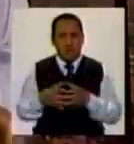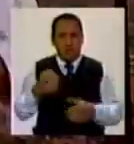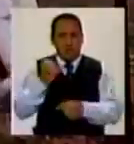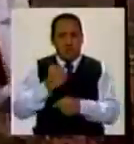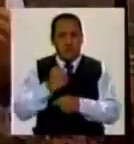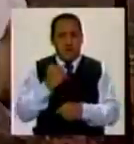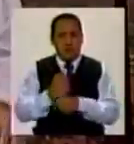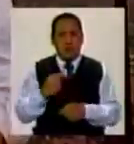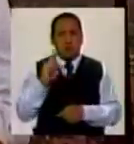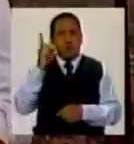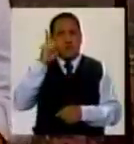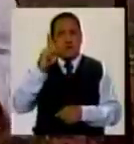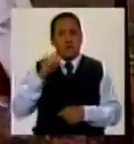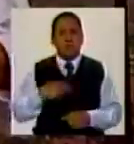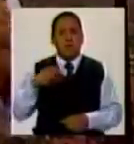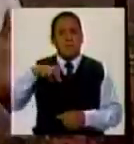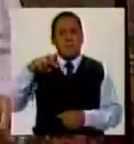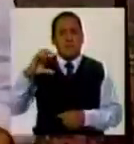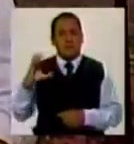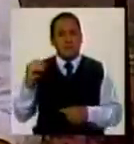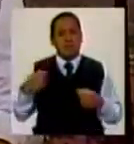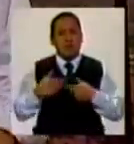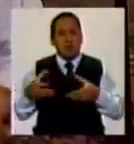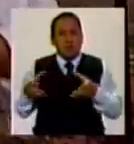PPC, como le consta a todos, porque el Consejo